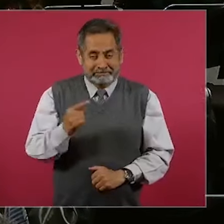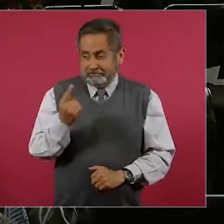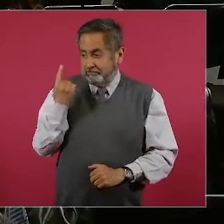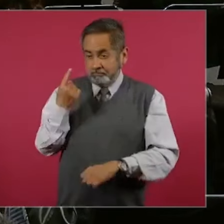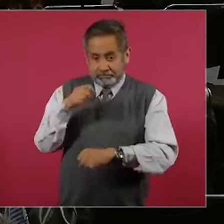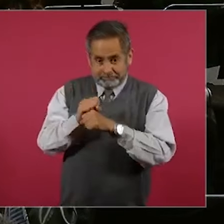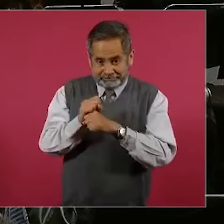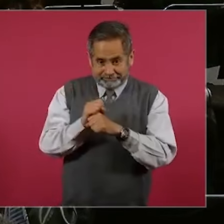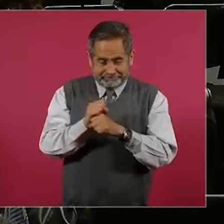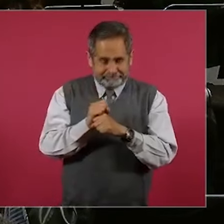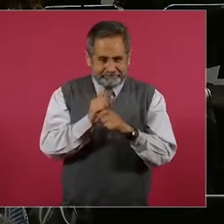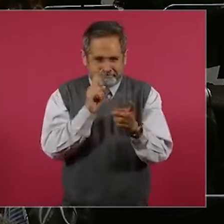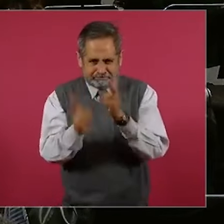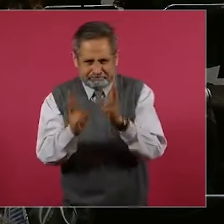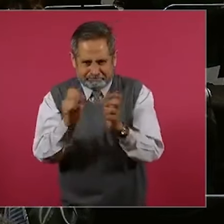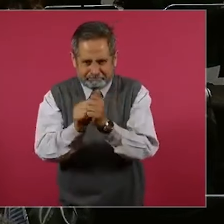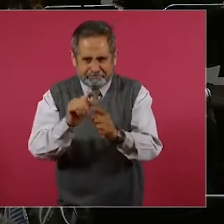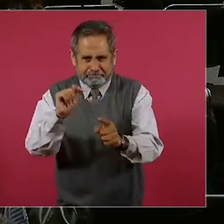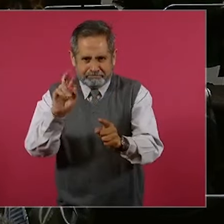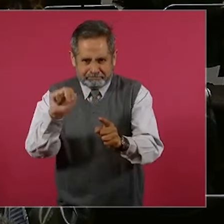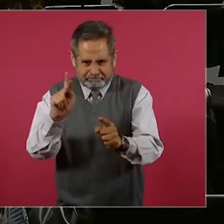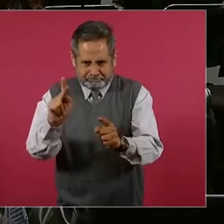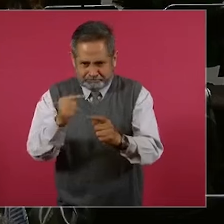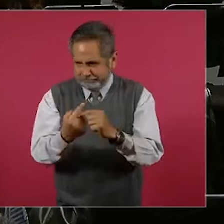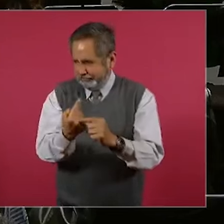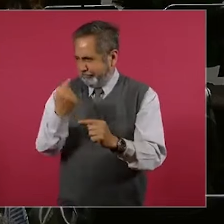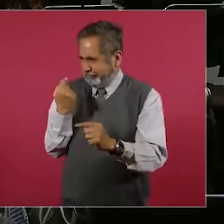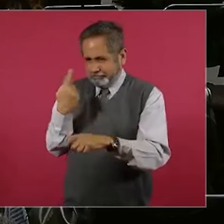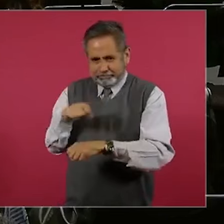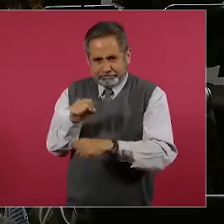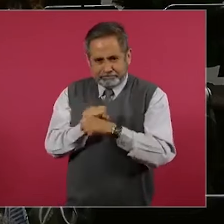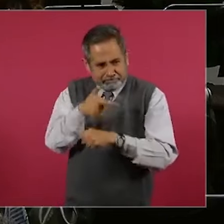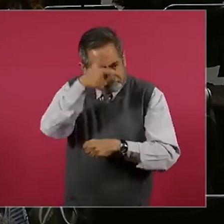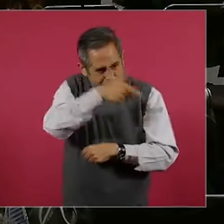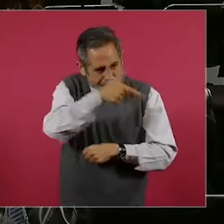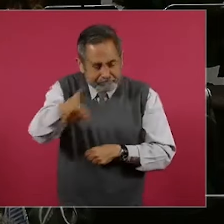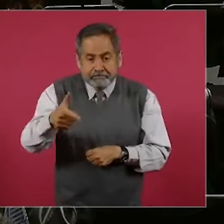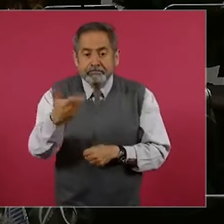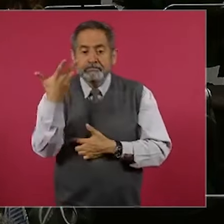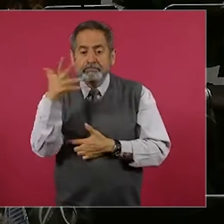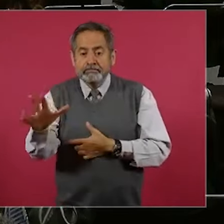Y ya habíamos encontrado en ese entonces como 10.